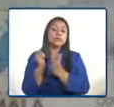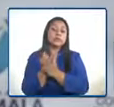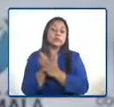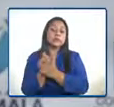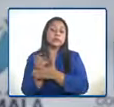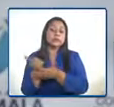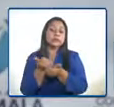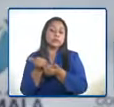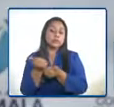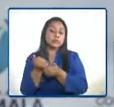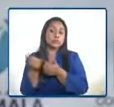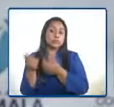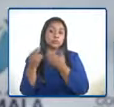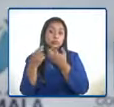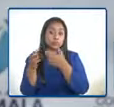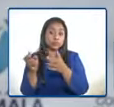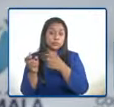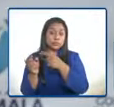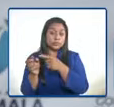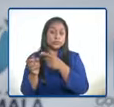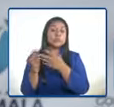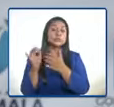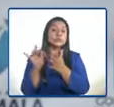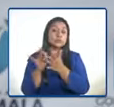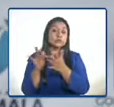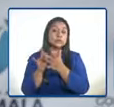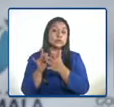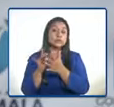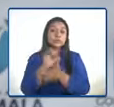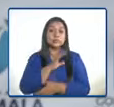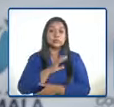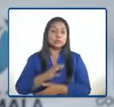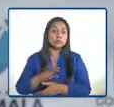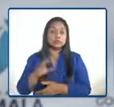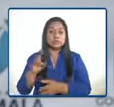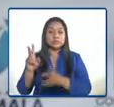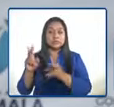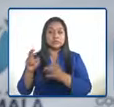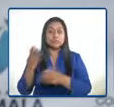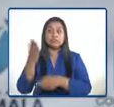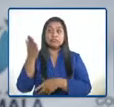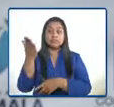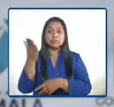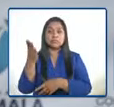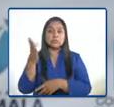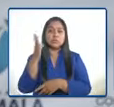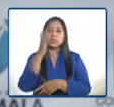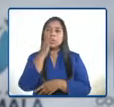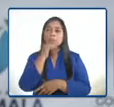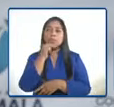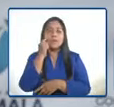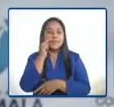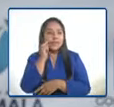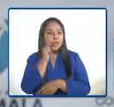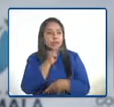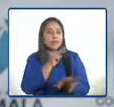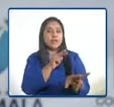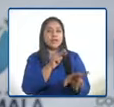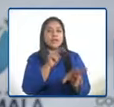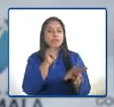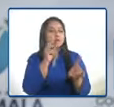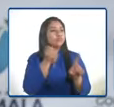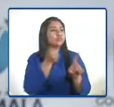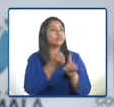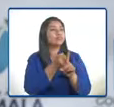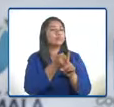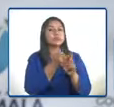Pública, siendo el órgano técnico del Estado en materia de gestión, no pueda medir el impacto de sus acciones en